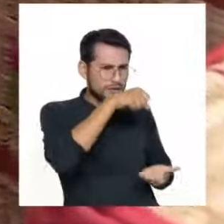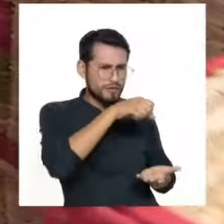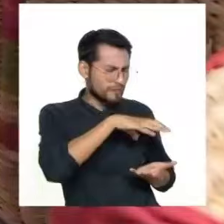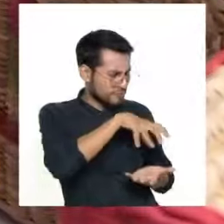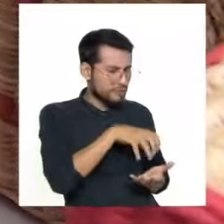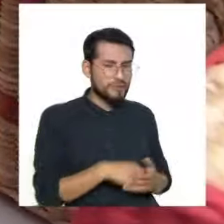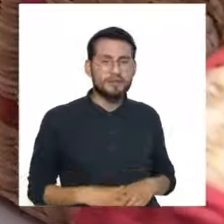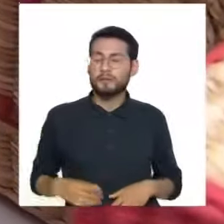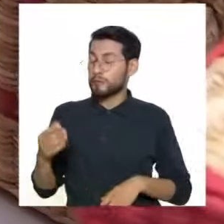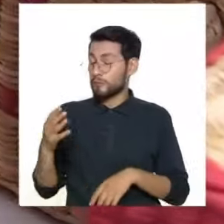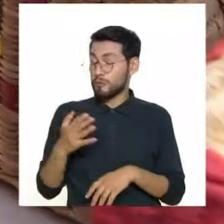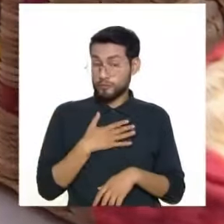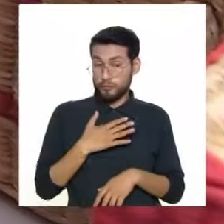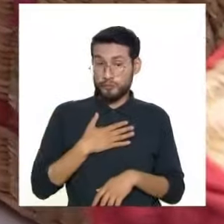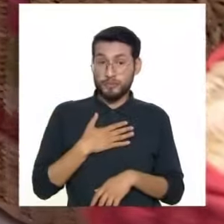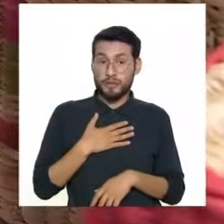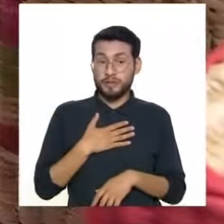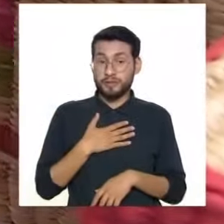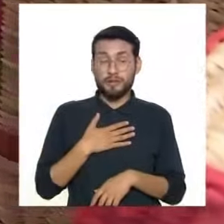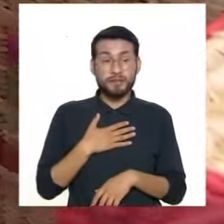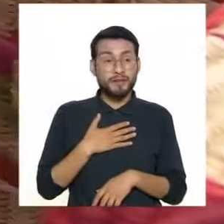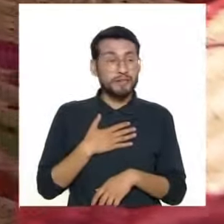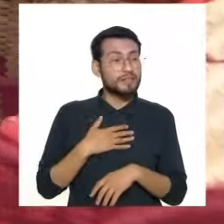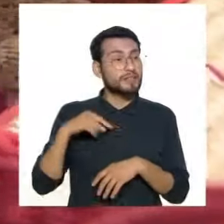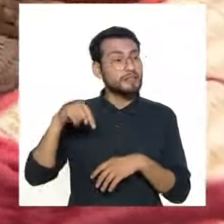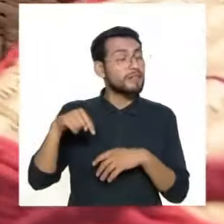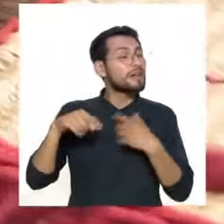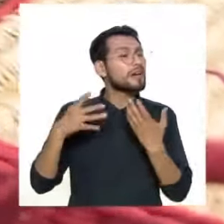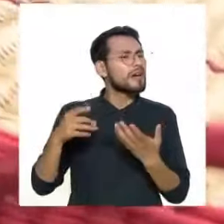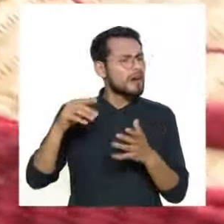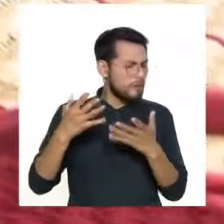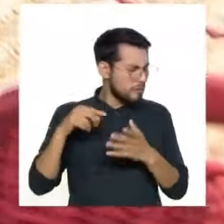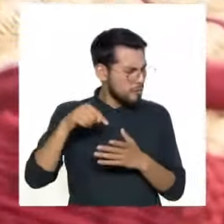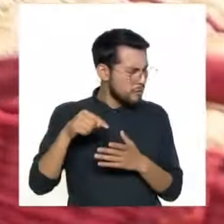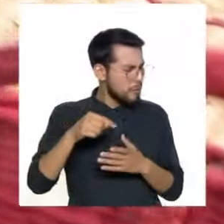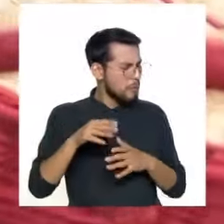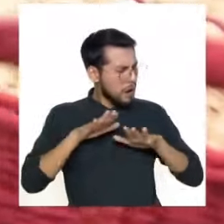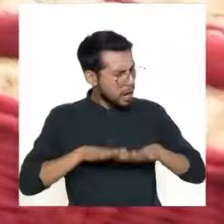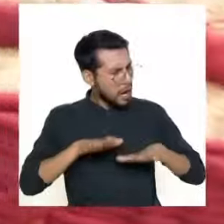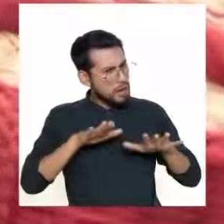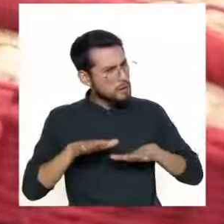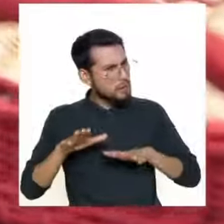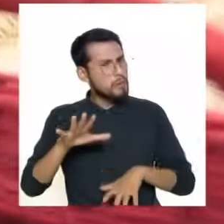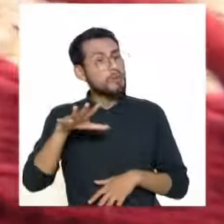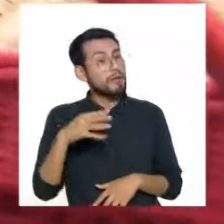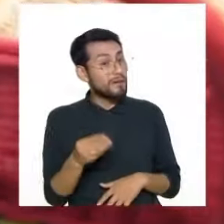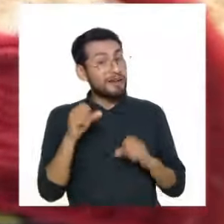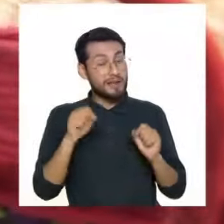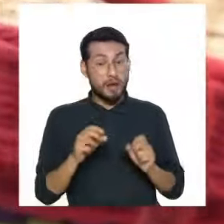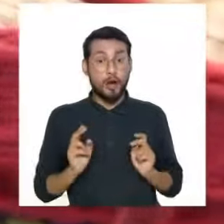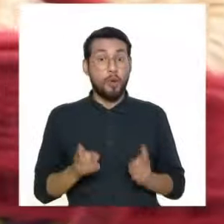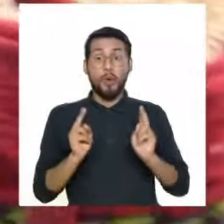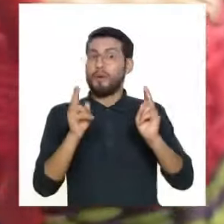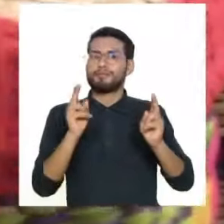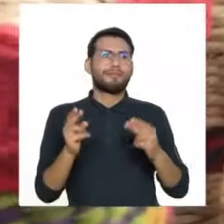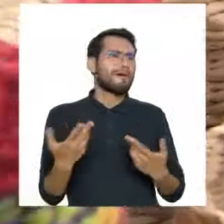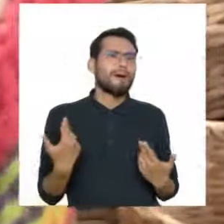canastita Mira yo yo a mí me gusta hacer las cosas bien despacio con calma porque para ser apurada me